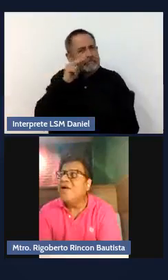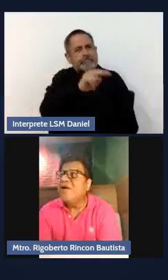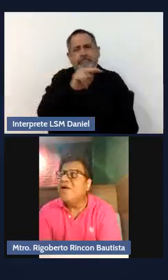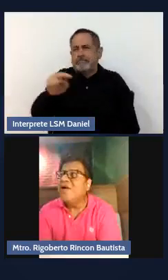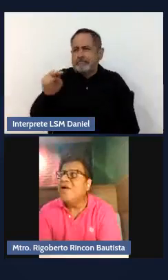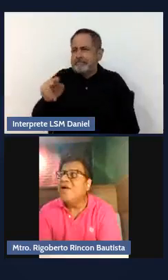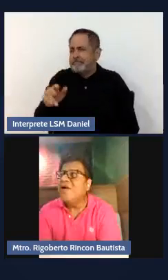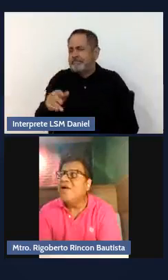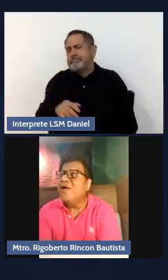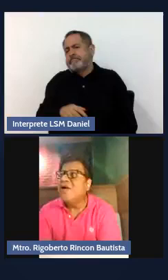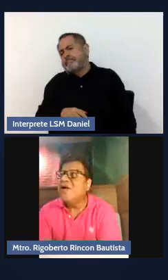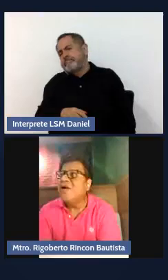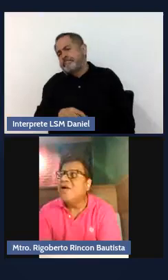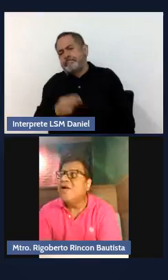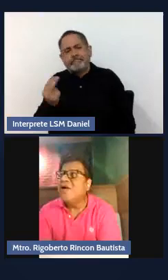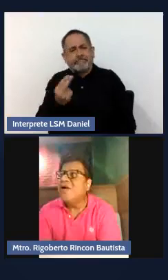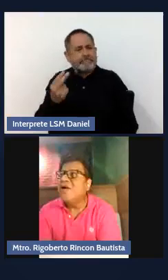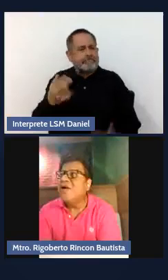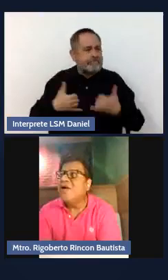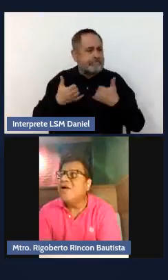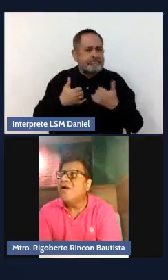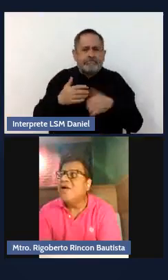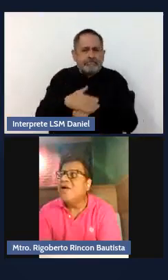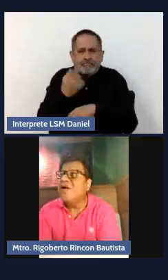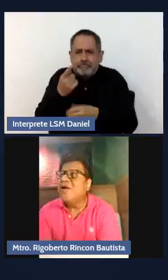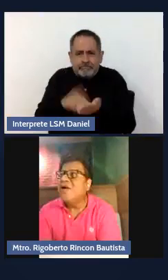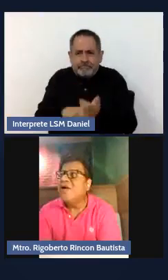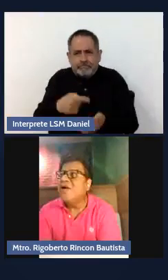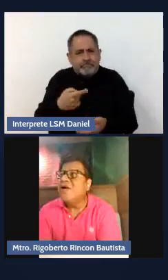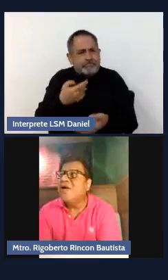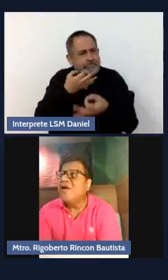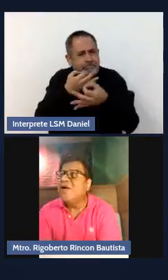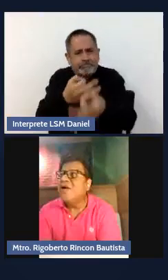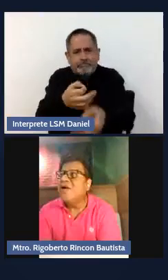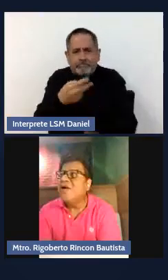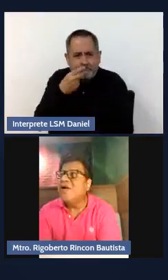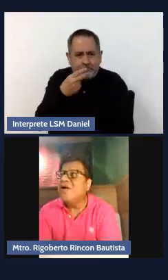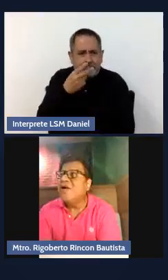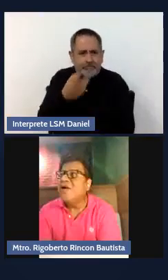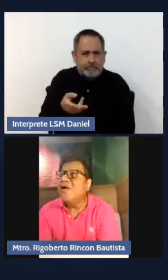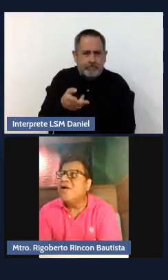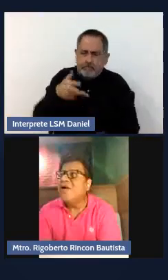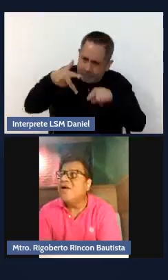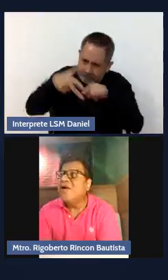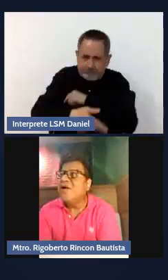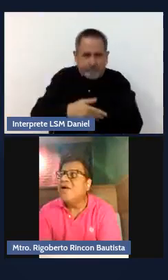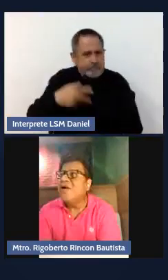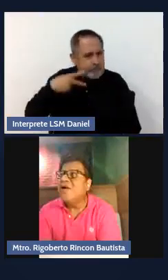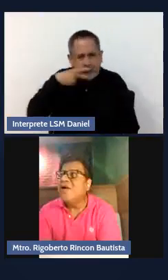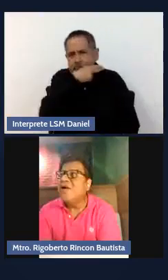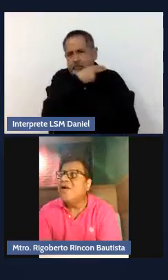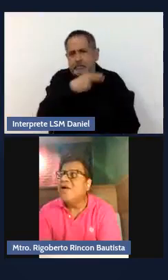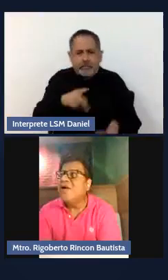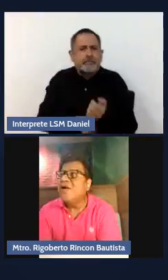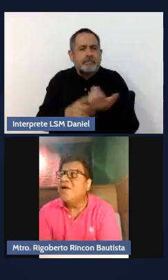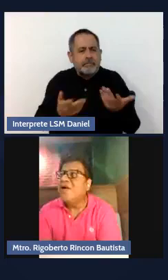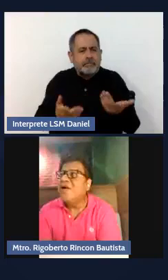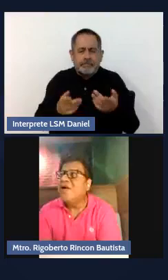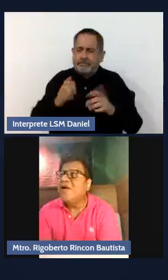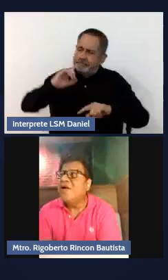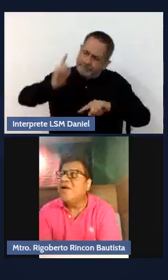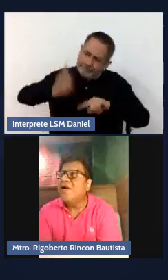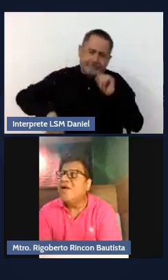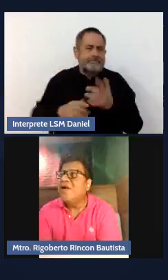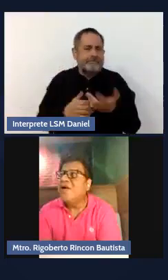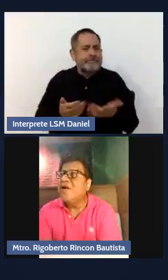las necesidades que tienen nuestros usuarios respecto a su consumo, si quieren dejar de consumir, controlar el consumo o en su